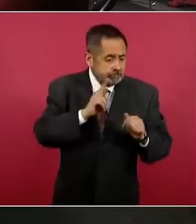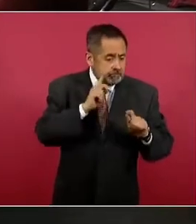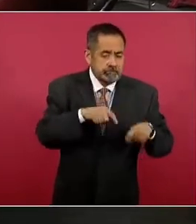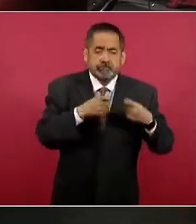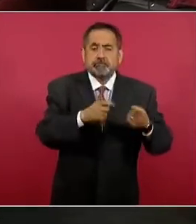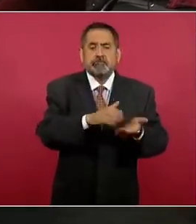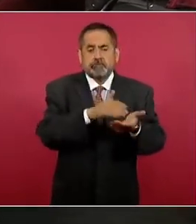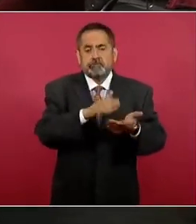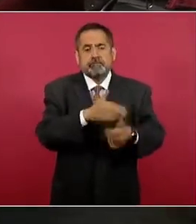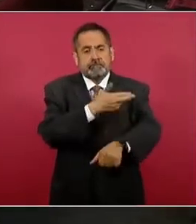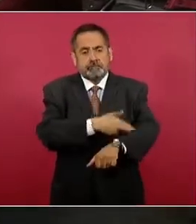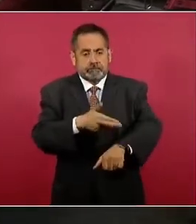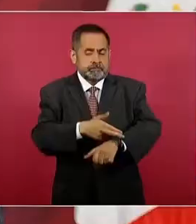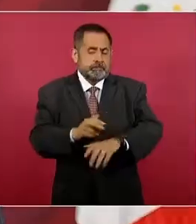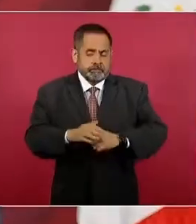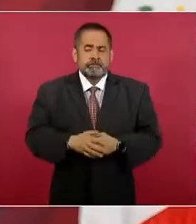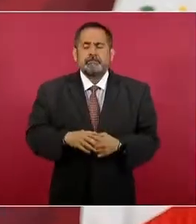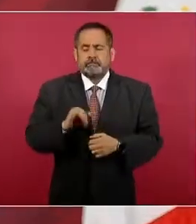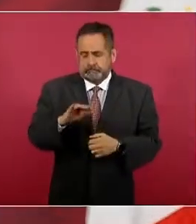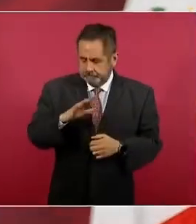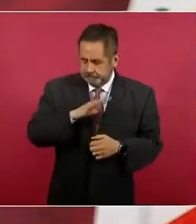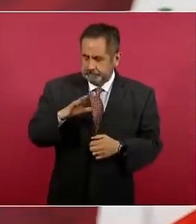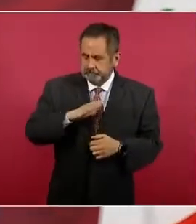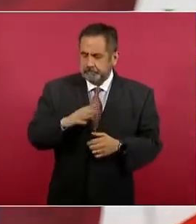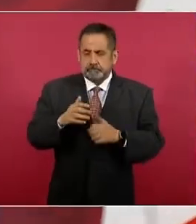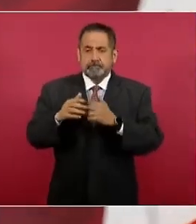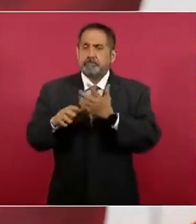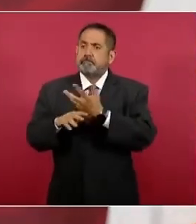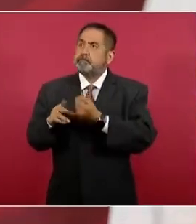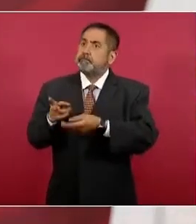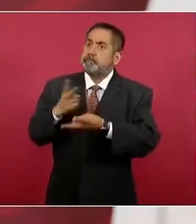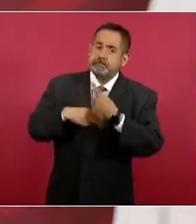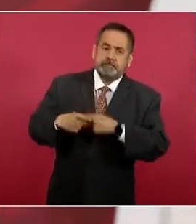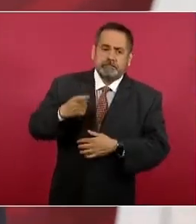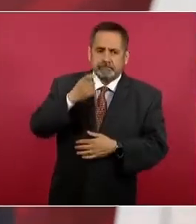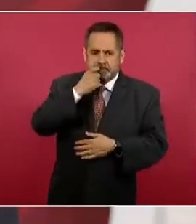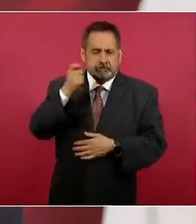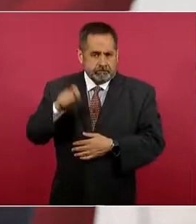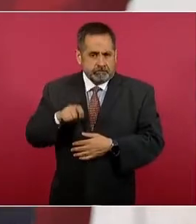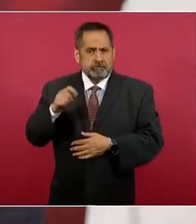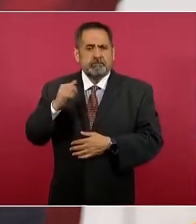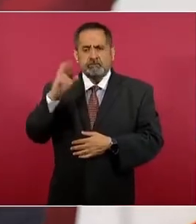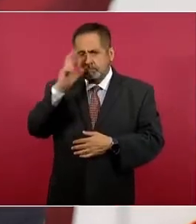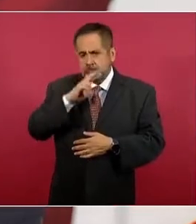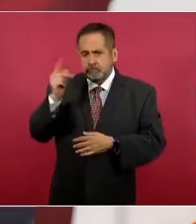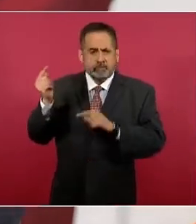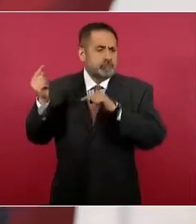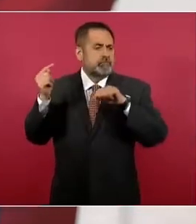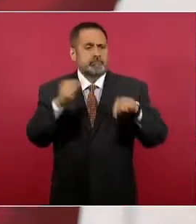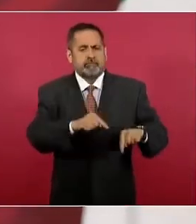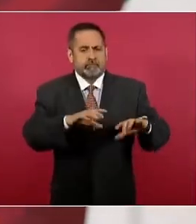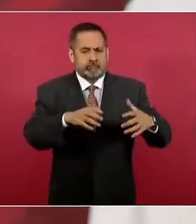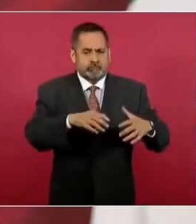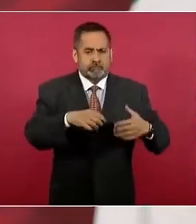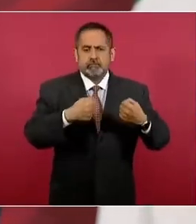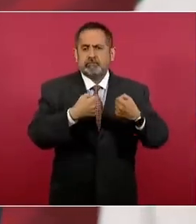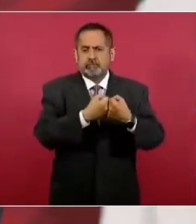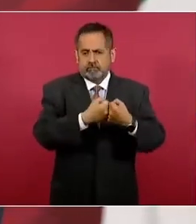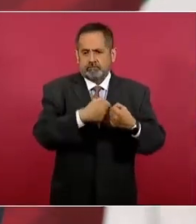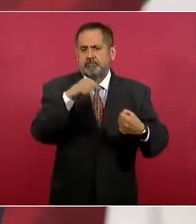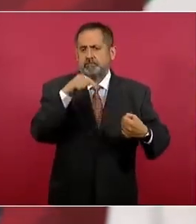Pero sí hay refugiados de Ucrania y también de Rusia en nuestro país, en la